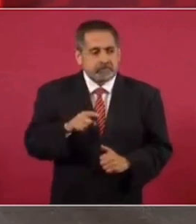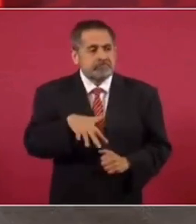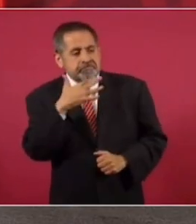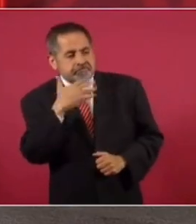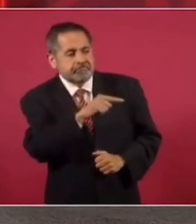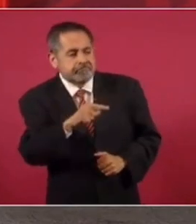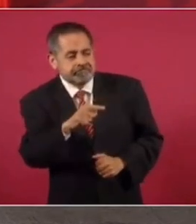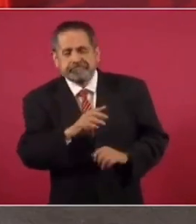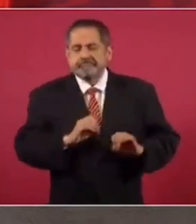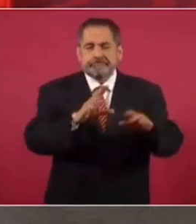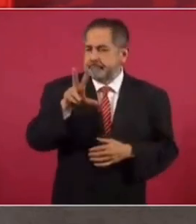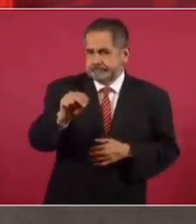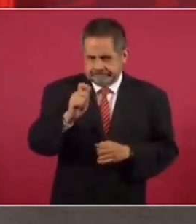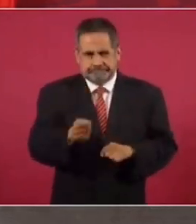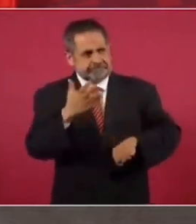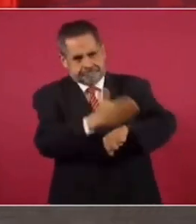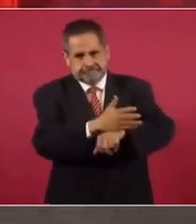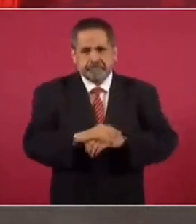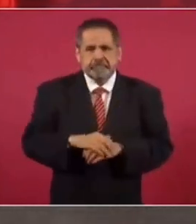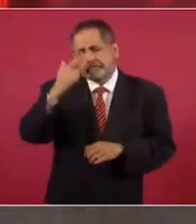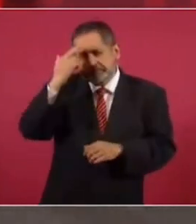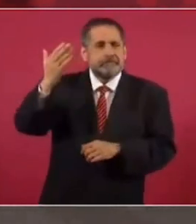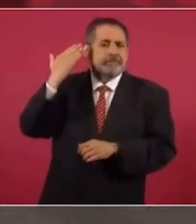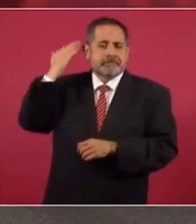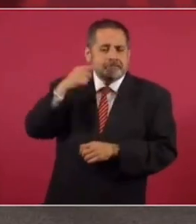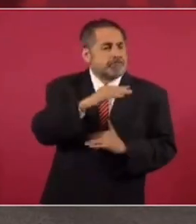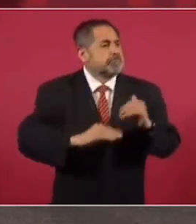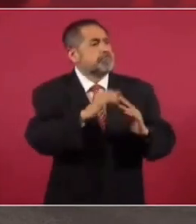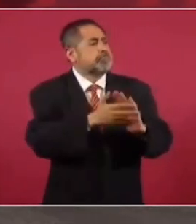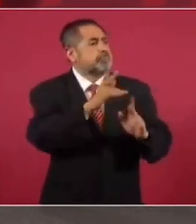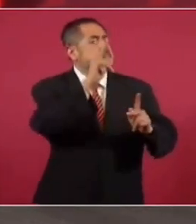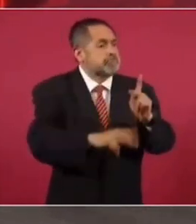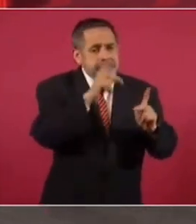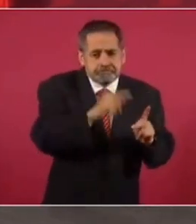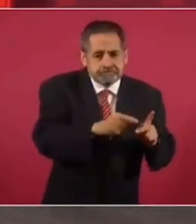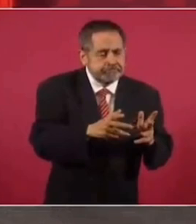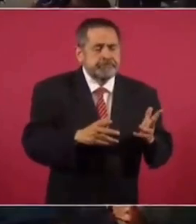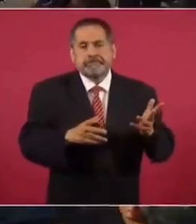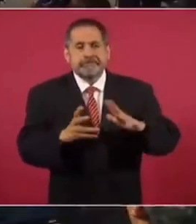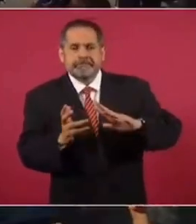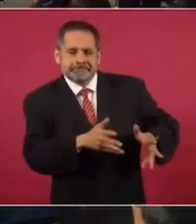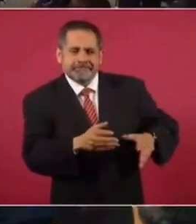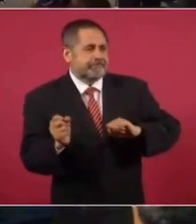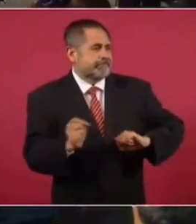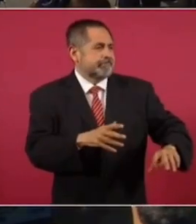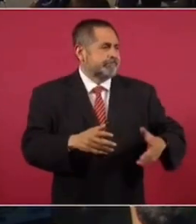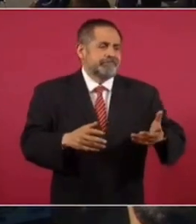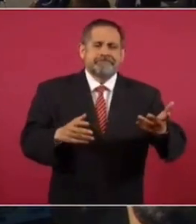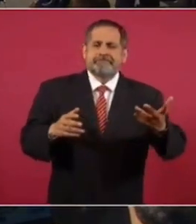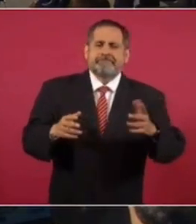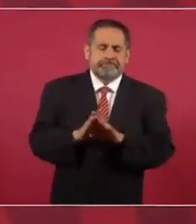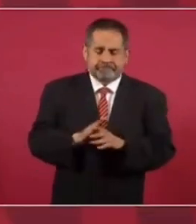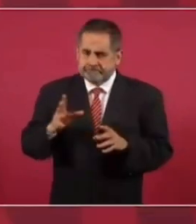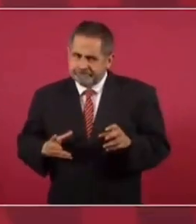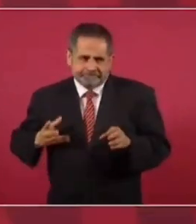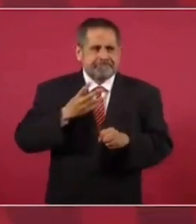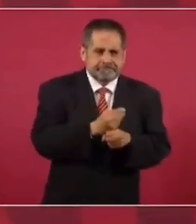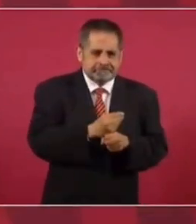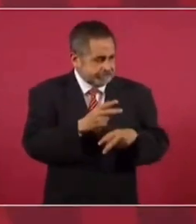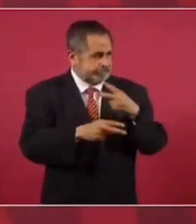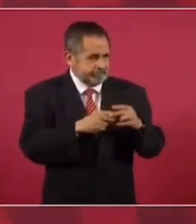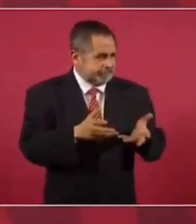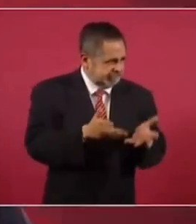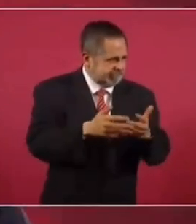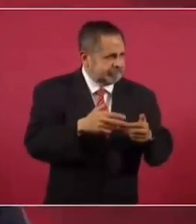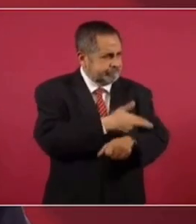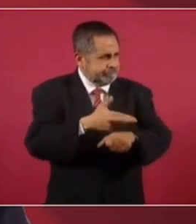corrupción. Muchas obras que quedaron pendientes, en proceso, abandonadas, ya se